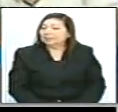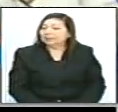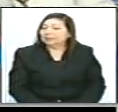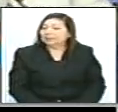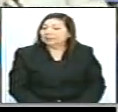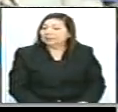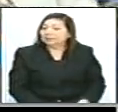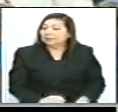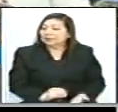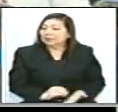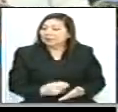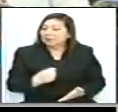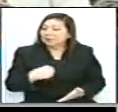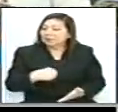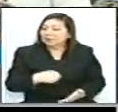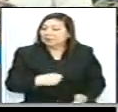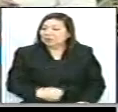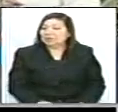en el cual